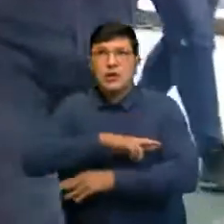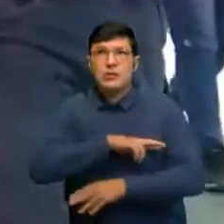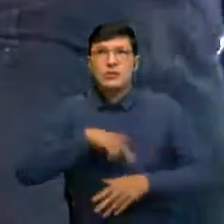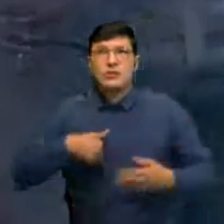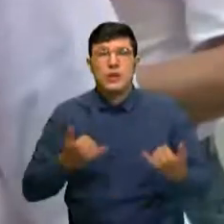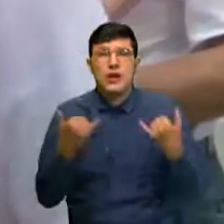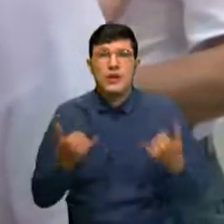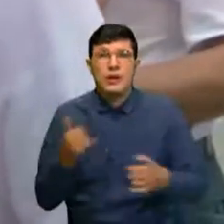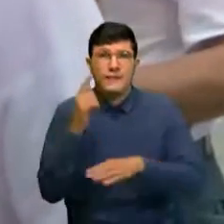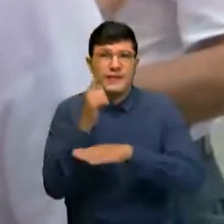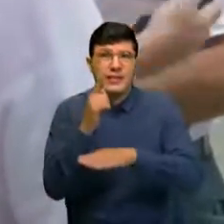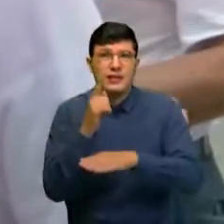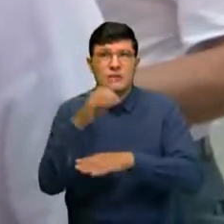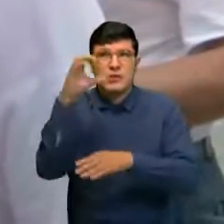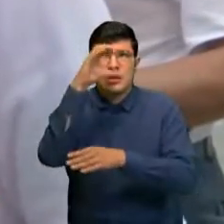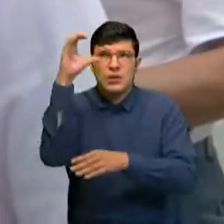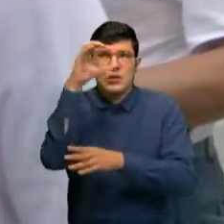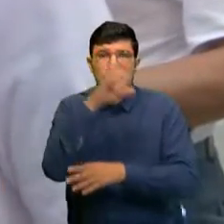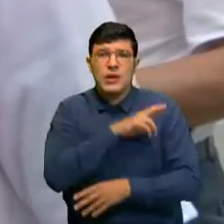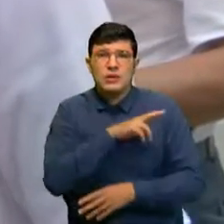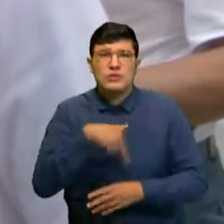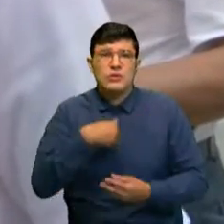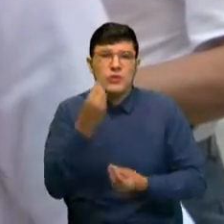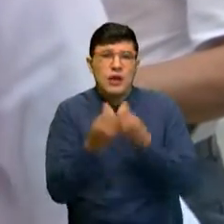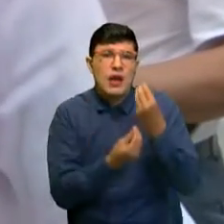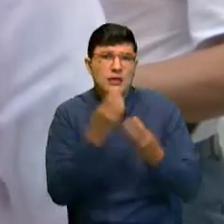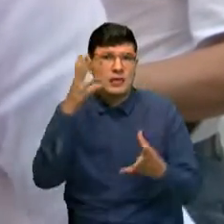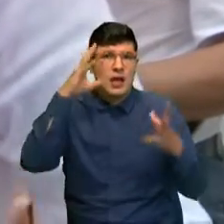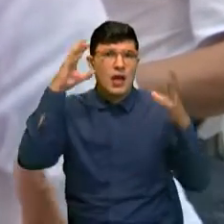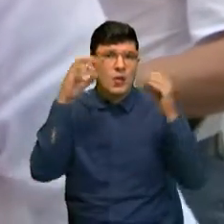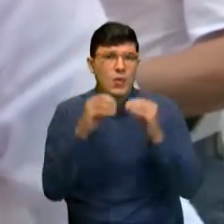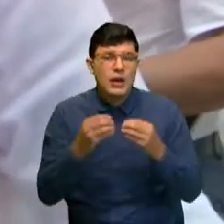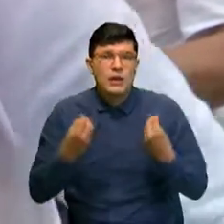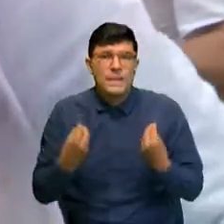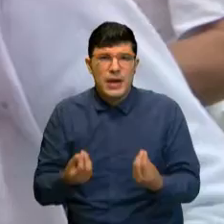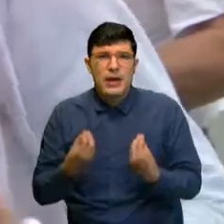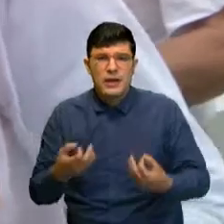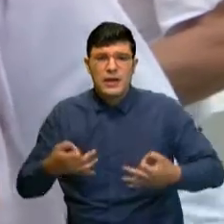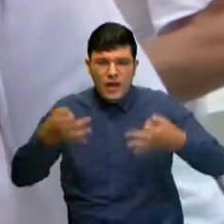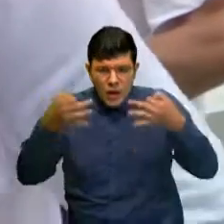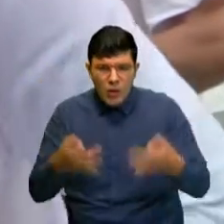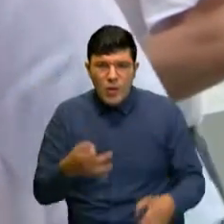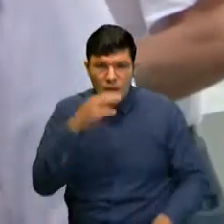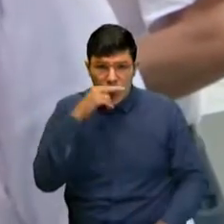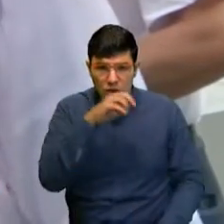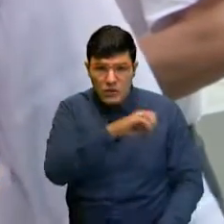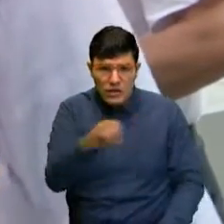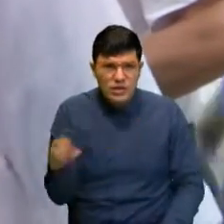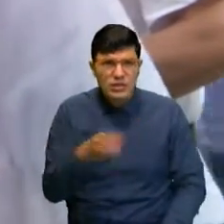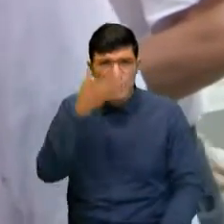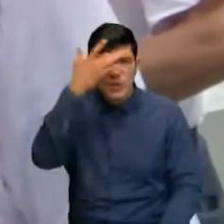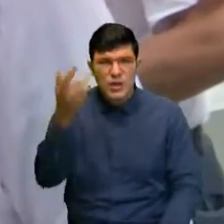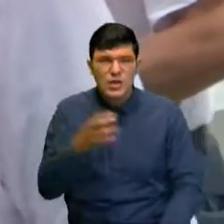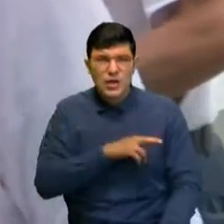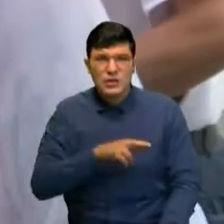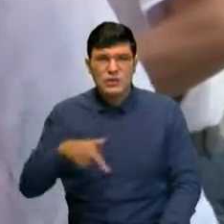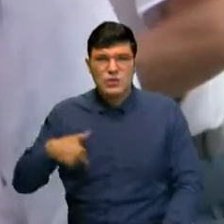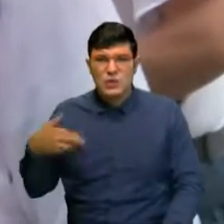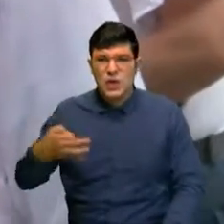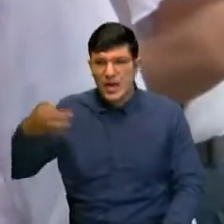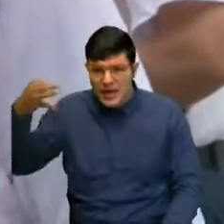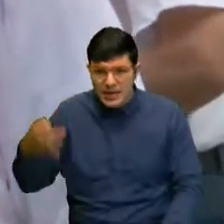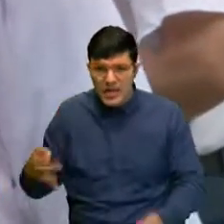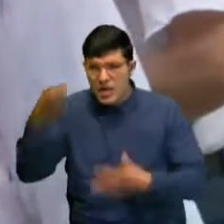colombiana llegaremos a un acuerdo para cumplirle a los niños porque nosotros ética y moralmente